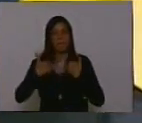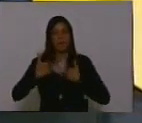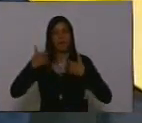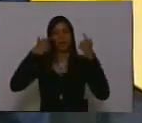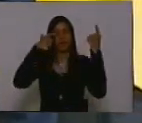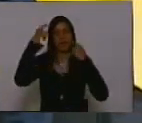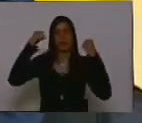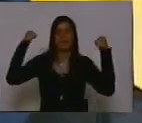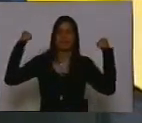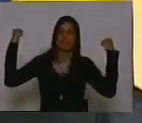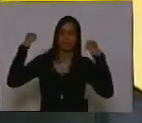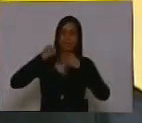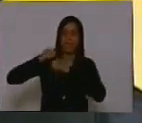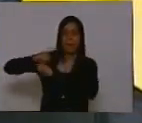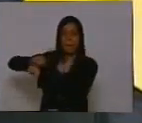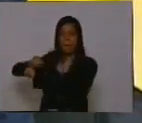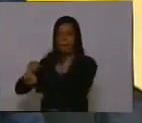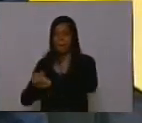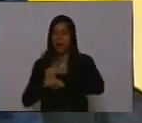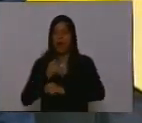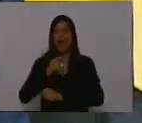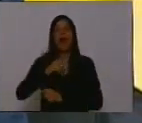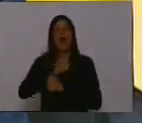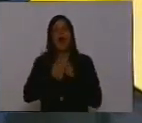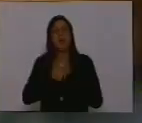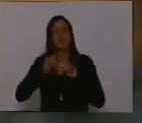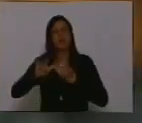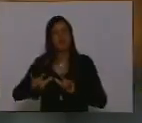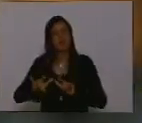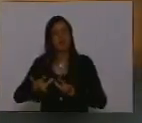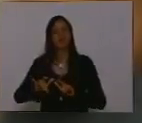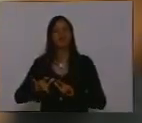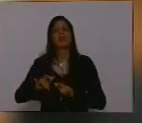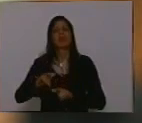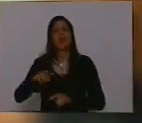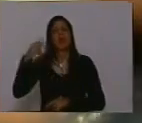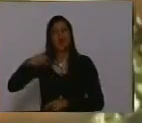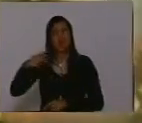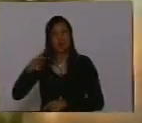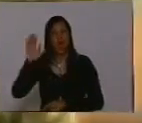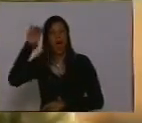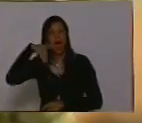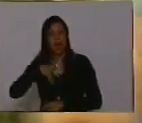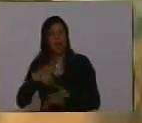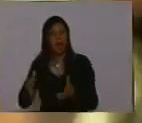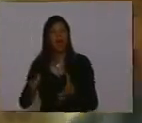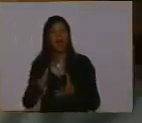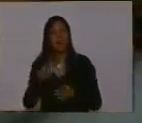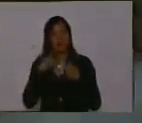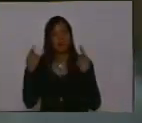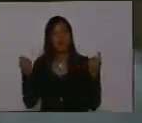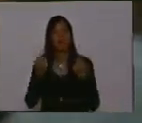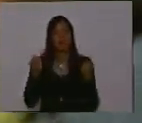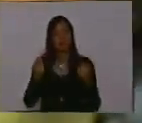amante fielmente del béisbol, que por cierto hoy empieza la temporada y ganarán los Tigres de Aragua, por ahí para irles diciendo.